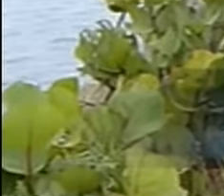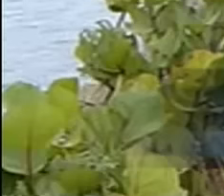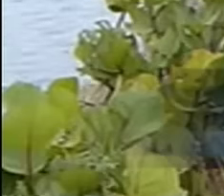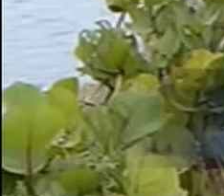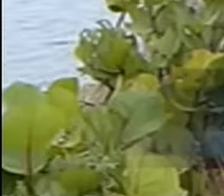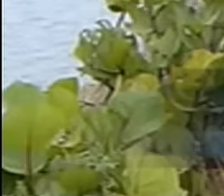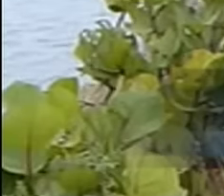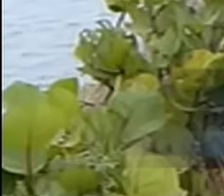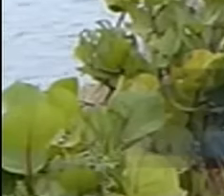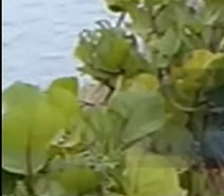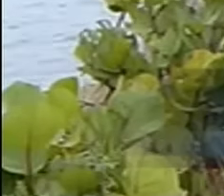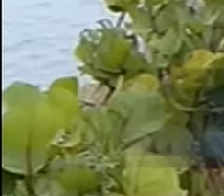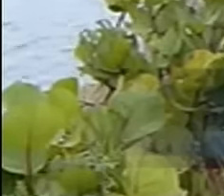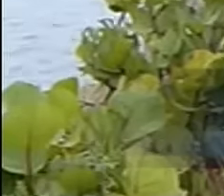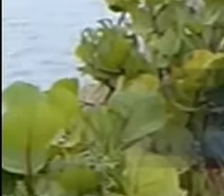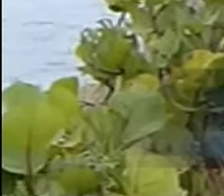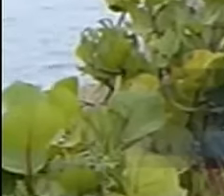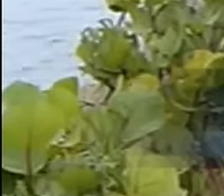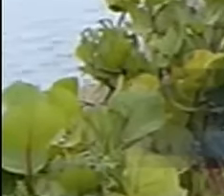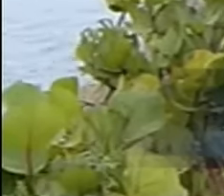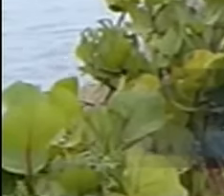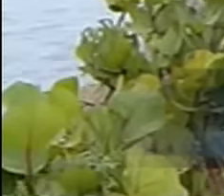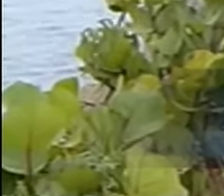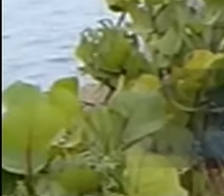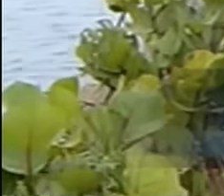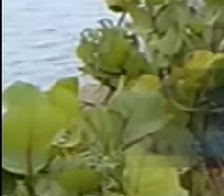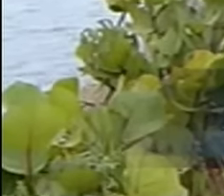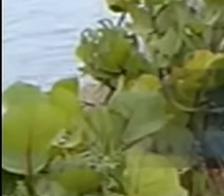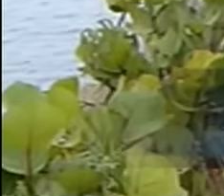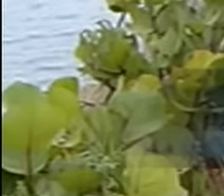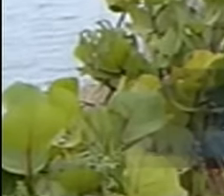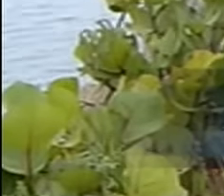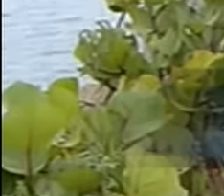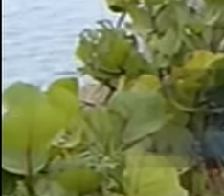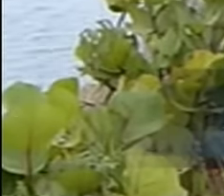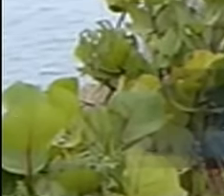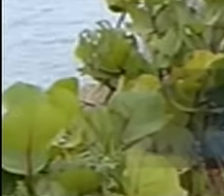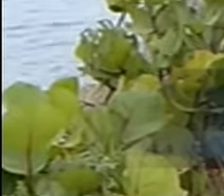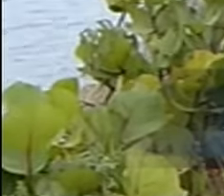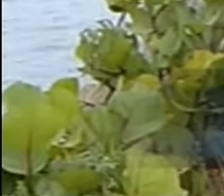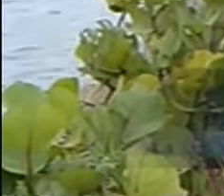comunidad@rts.com.es. Muchísimas gracias, de mi parte es todo, hasta el próximo lunes.